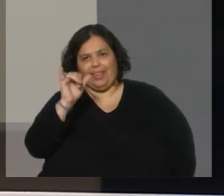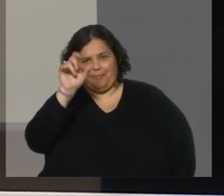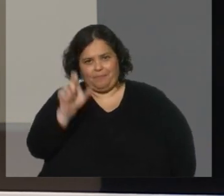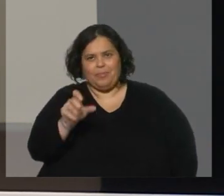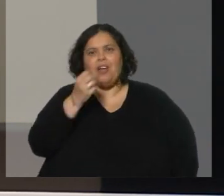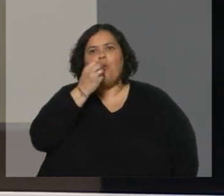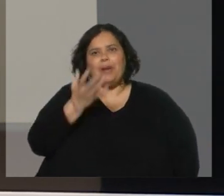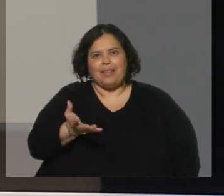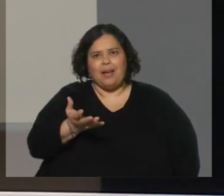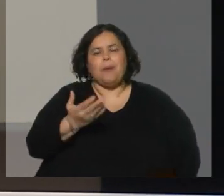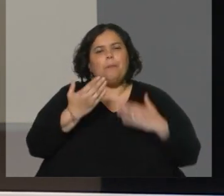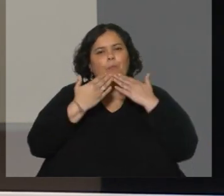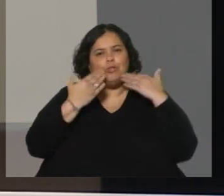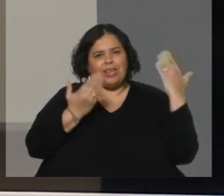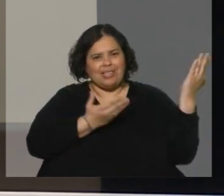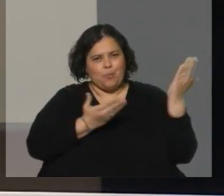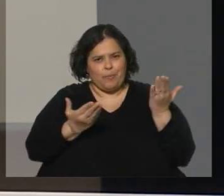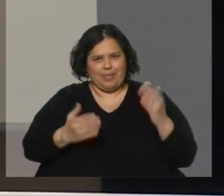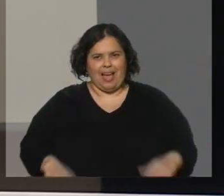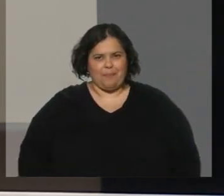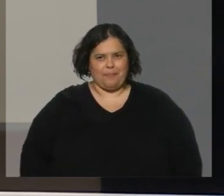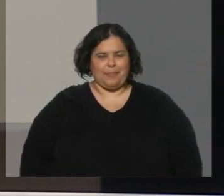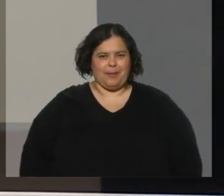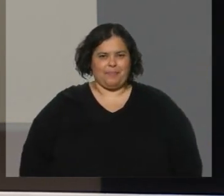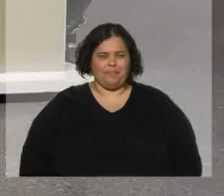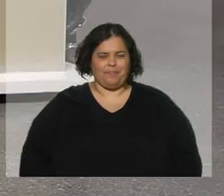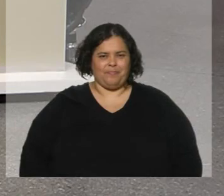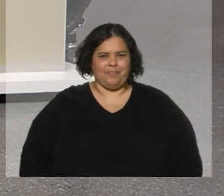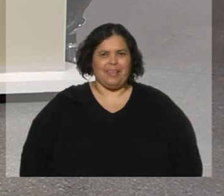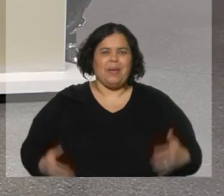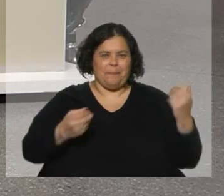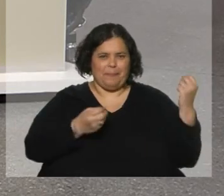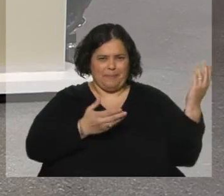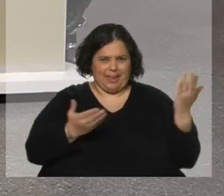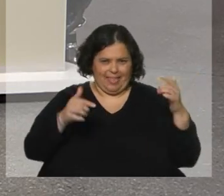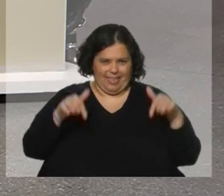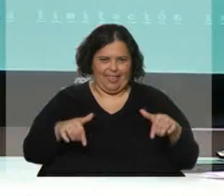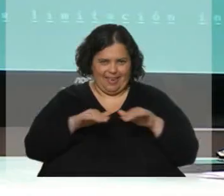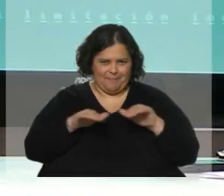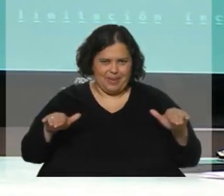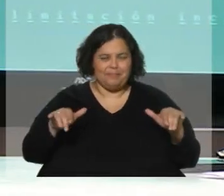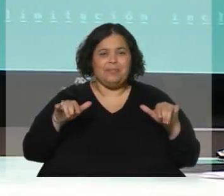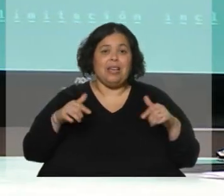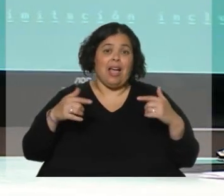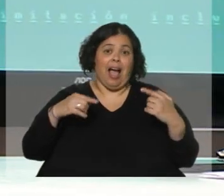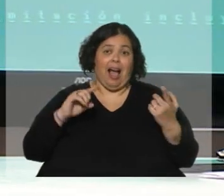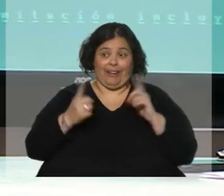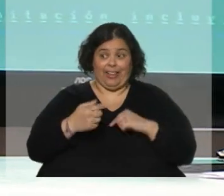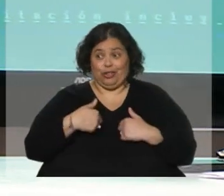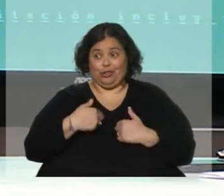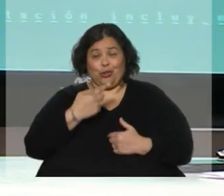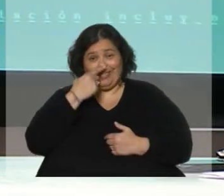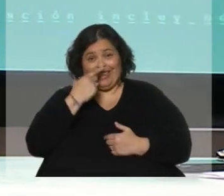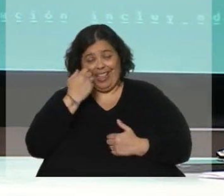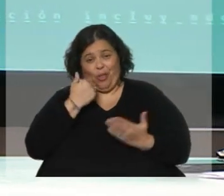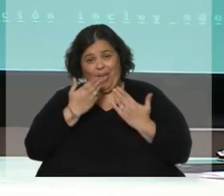le va doctora Cómo están Muchas gracias por invitarme de estar en esta mesa bienvenido por favor al contrario estamos muy interesados de